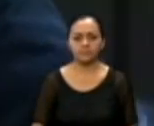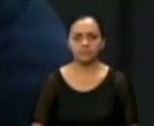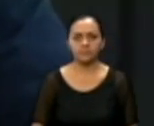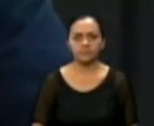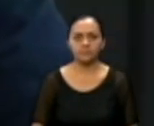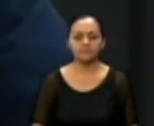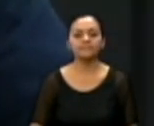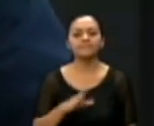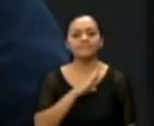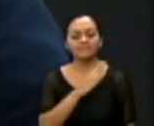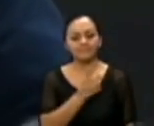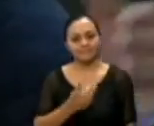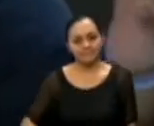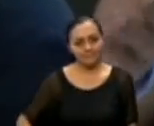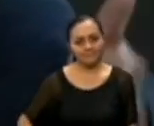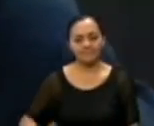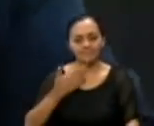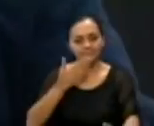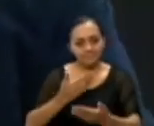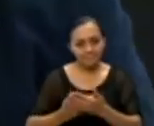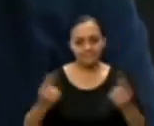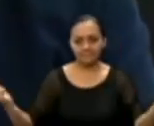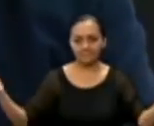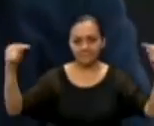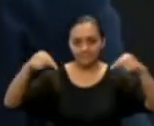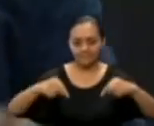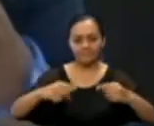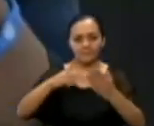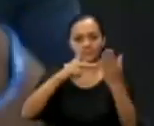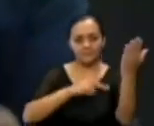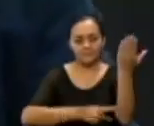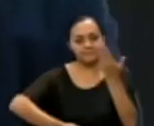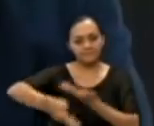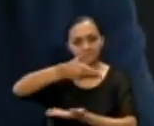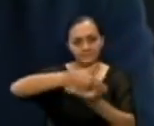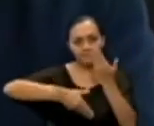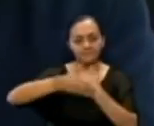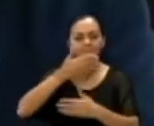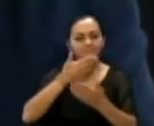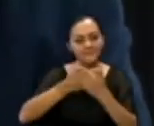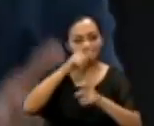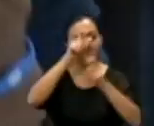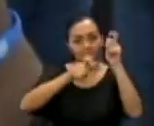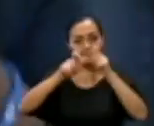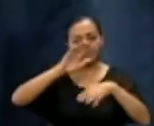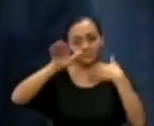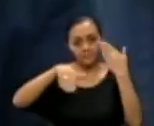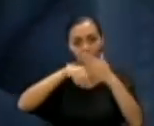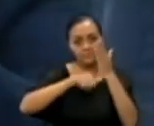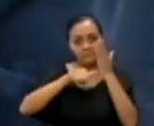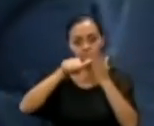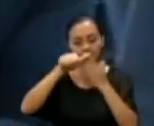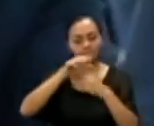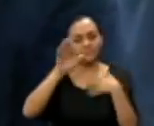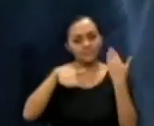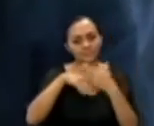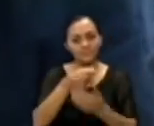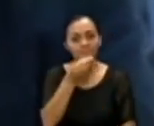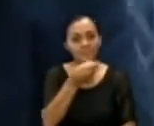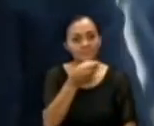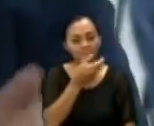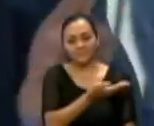señor presidente queremos agradecer a comparecer en el programa de hoy serán los amigos televidentes a los oyentes a los nueve ministros con ustedes los periodistas